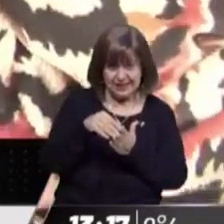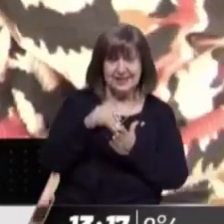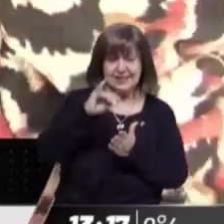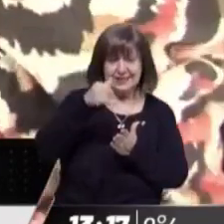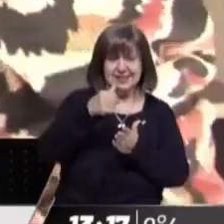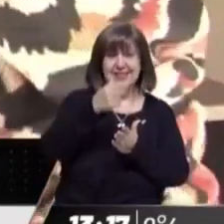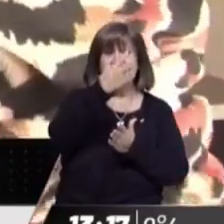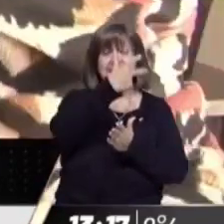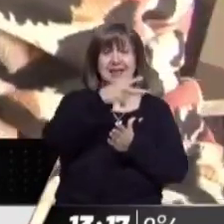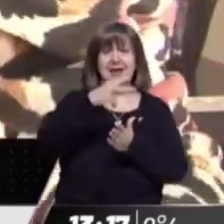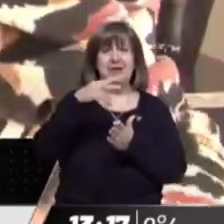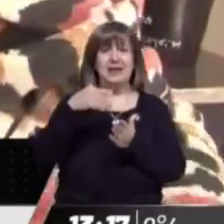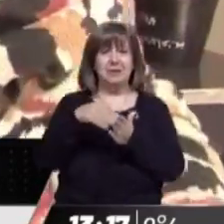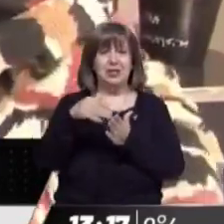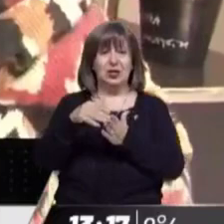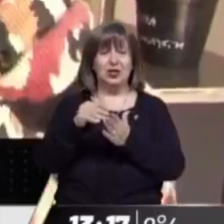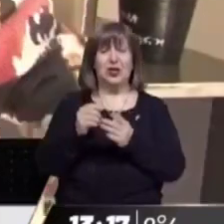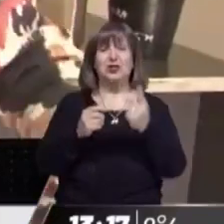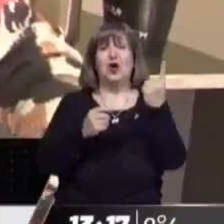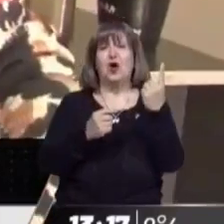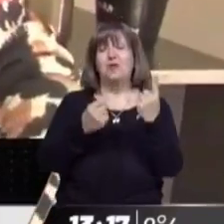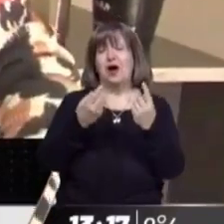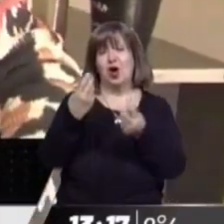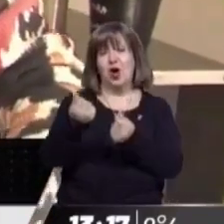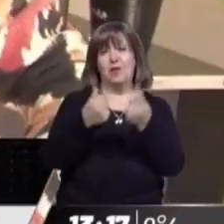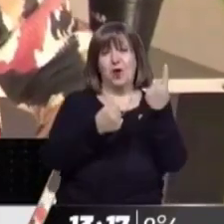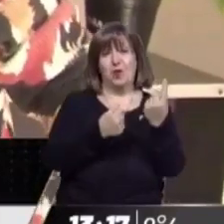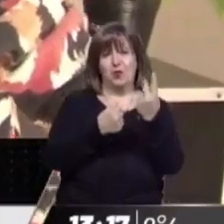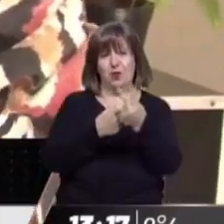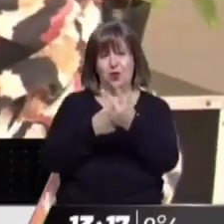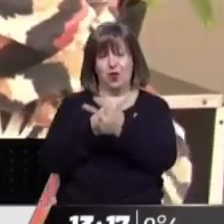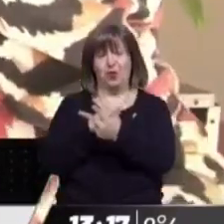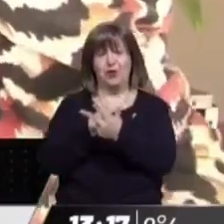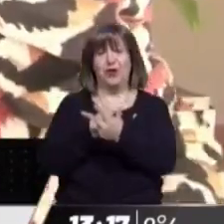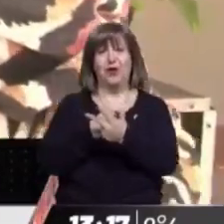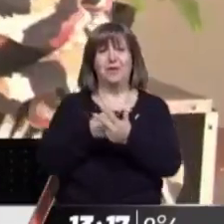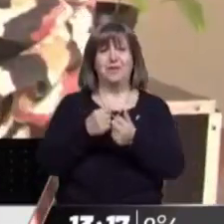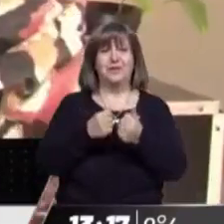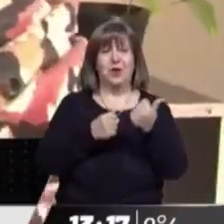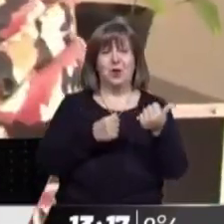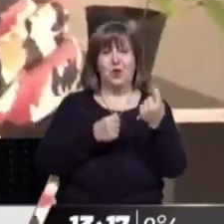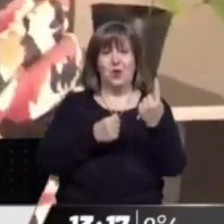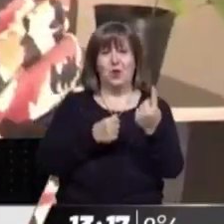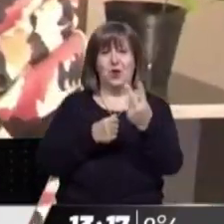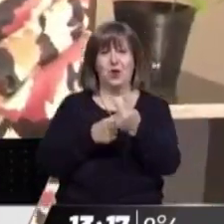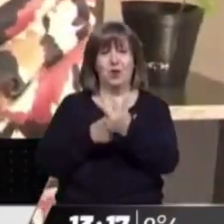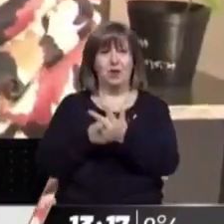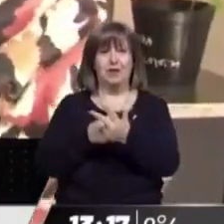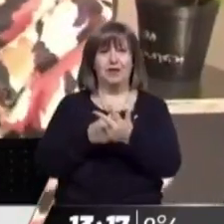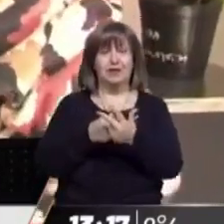Sí. Bueno, vamos a hacer una cosa. Me llevo uno y uno. Bueno, listo. Que sean tres. Lo hacemos acá. En vivo.